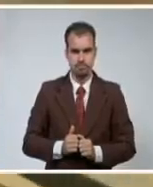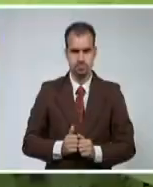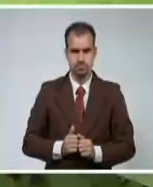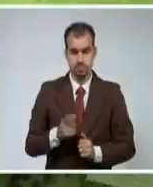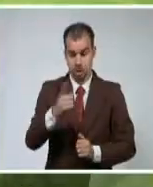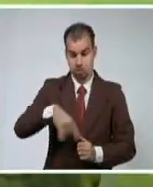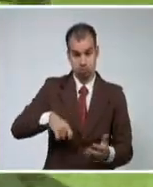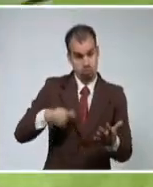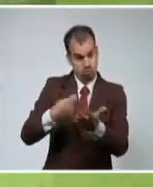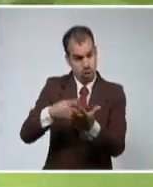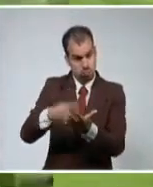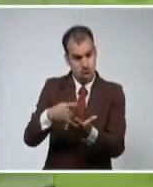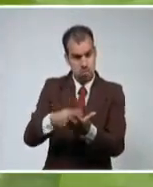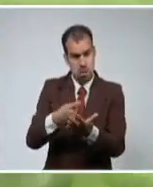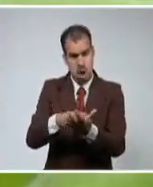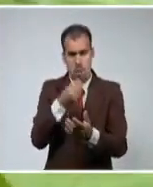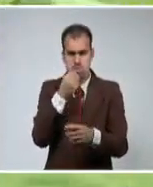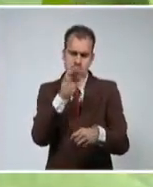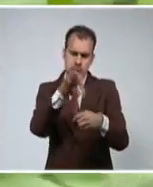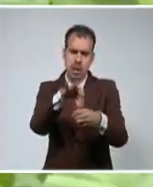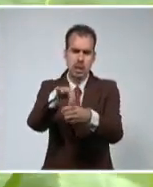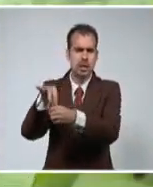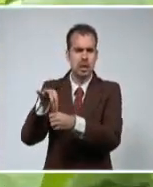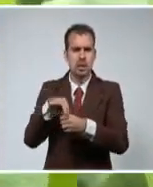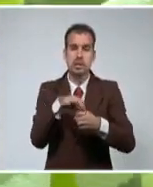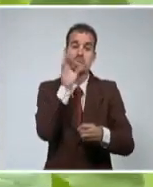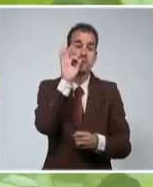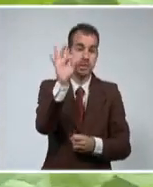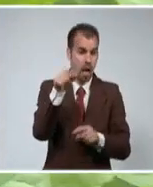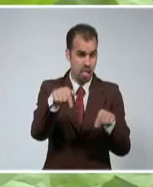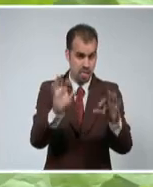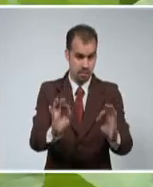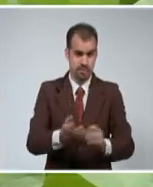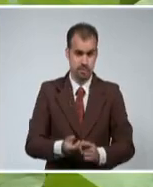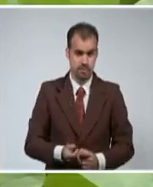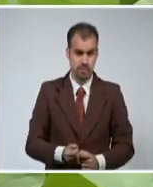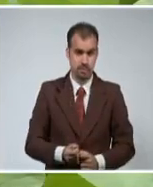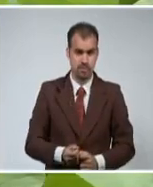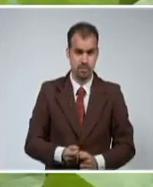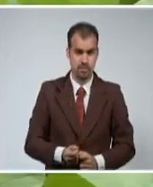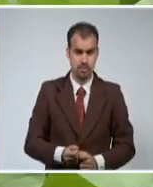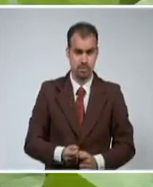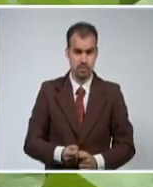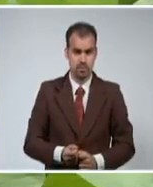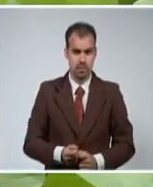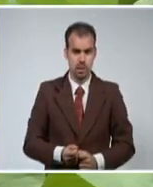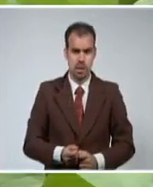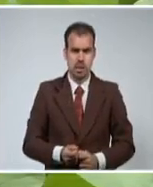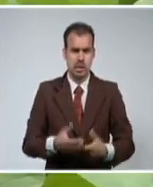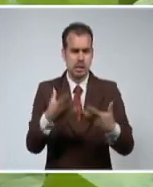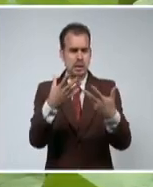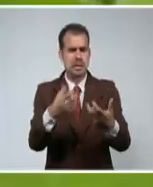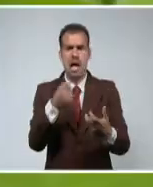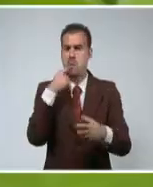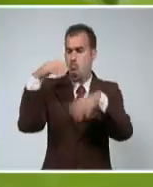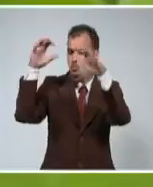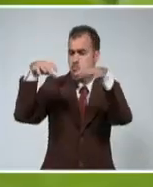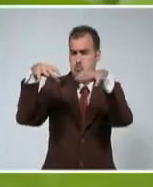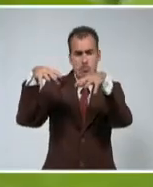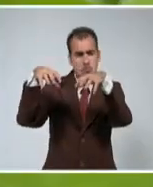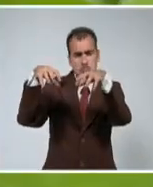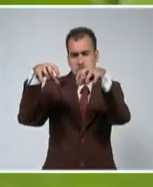inversiones pueden cultivar tabaco en sus tierras antes de secano, con muy bajos niveles de lluvias